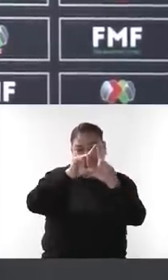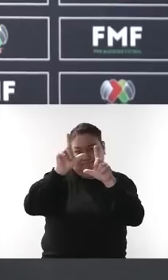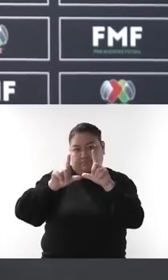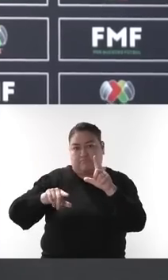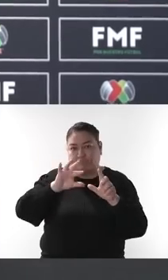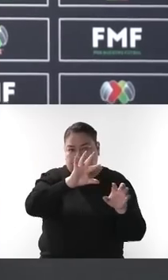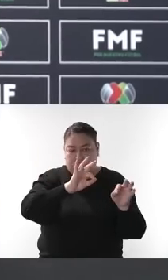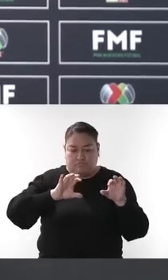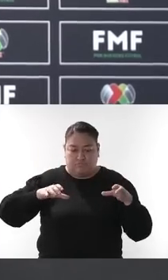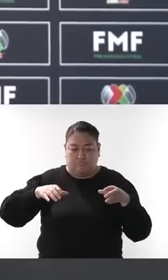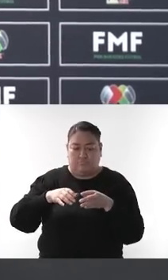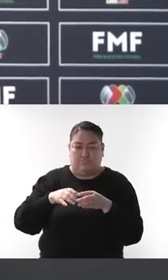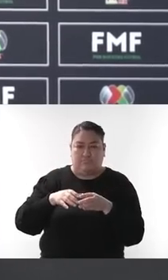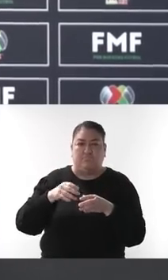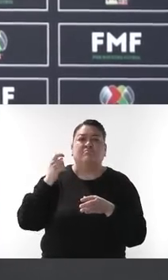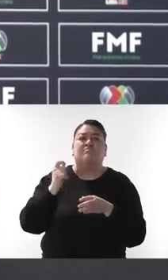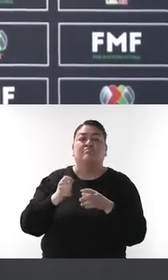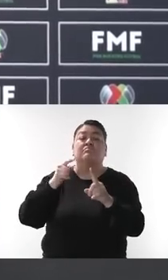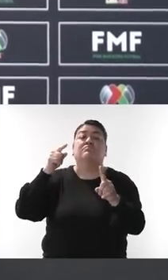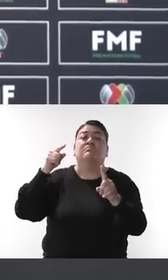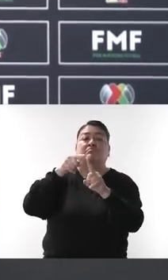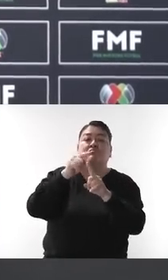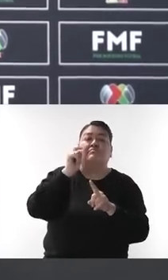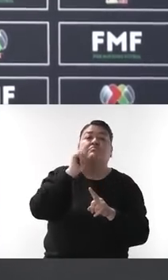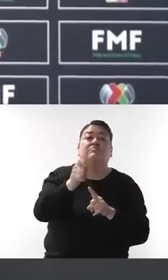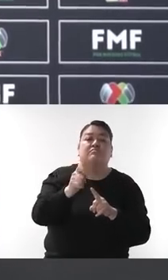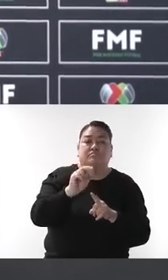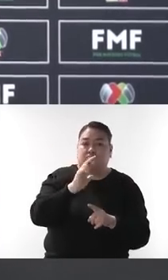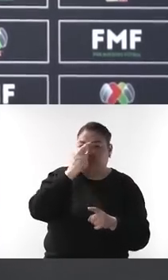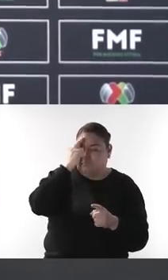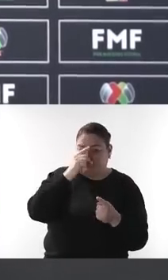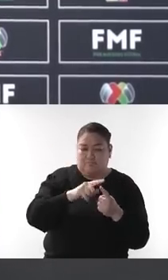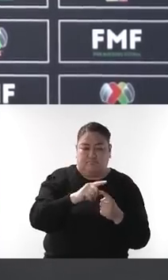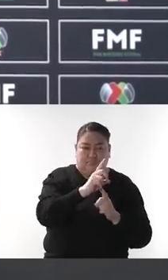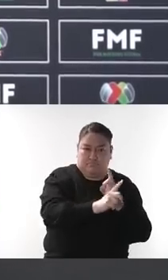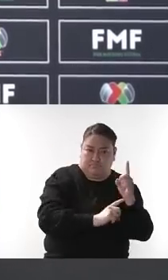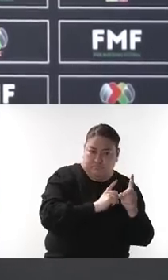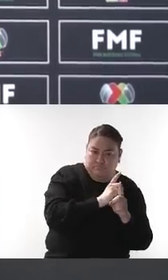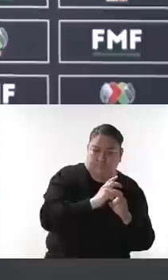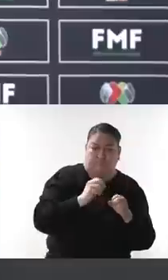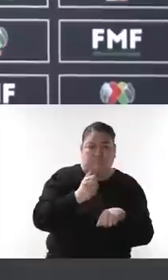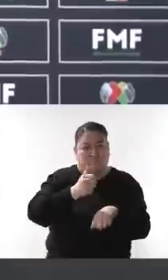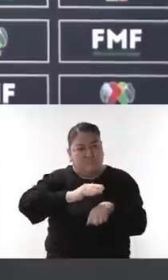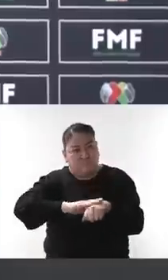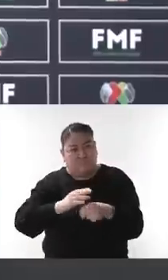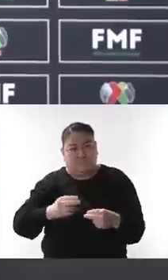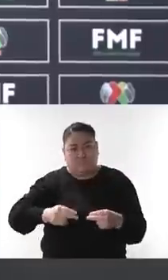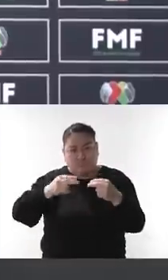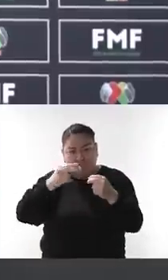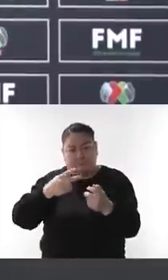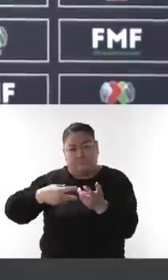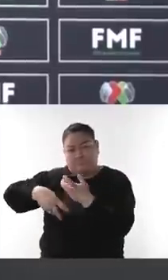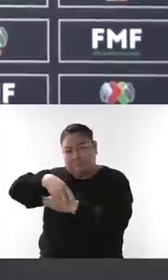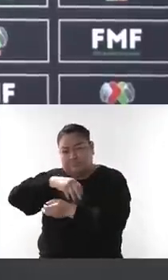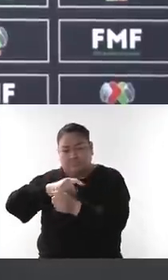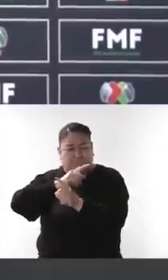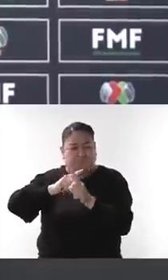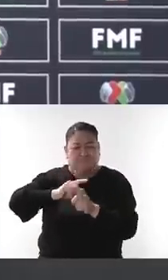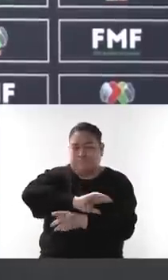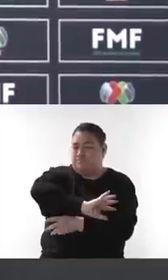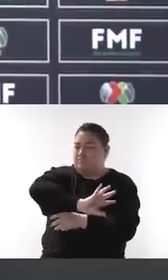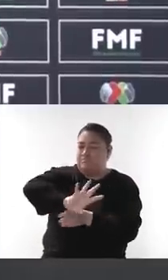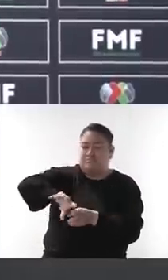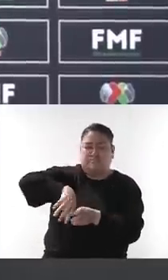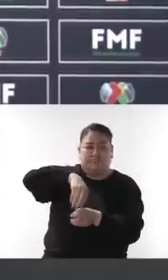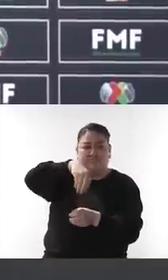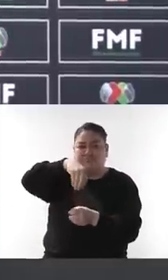Al fin del día, todos los proyectos, llámense deportivos, administrativos, comerciales, legales, todo lo que tiene que ver con